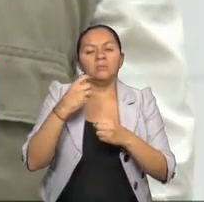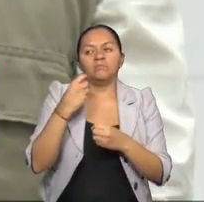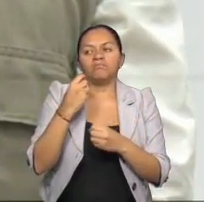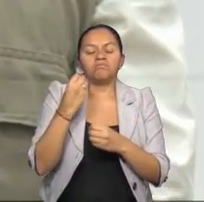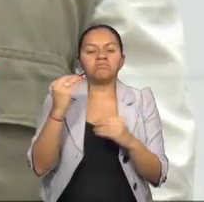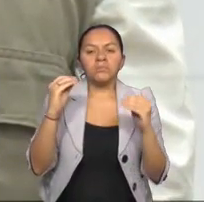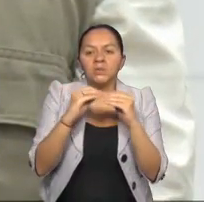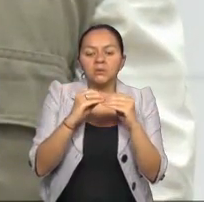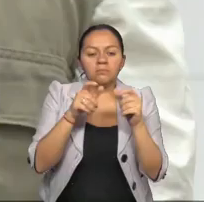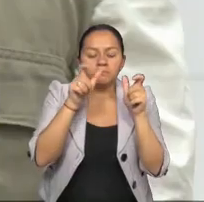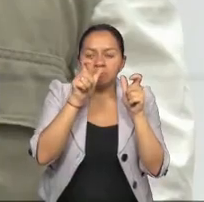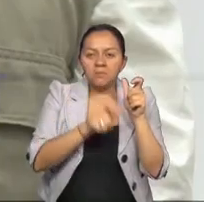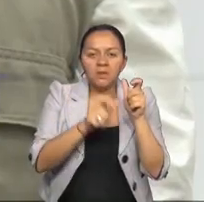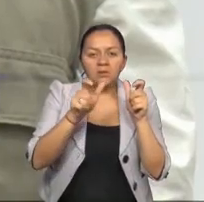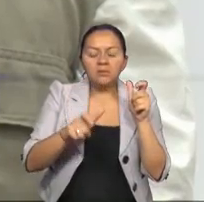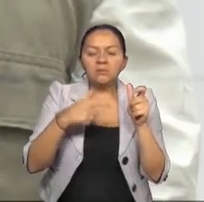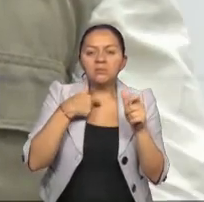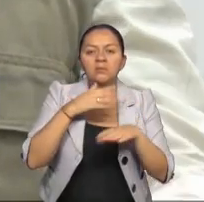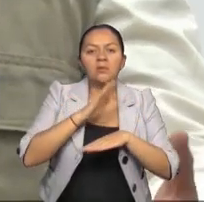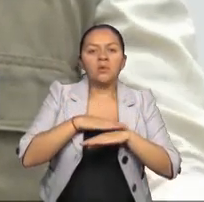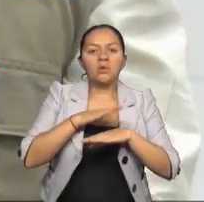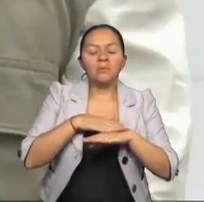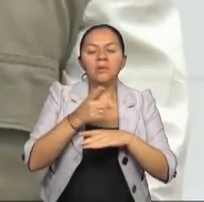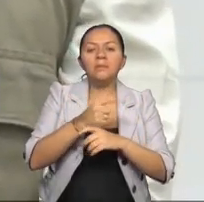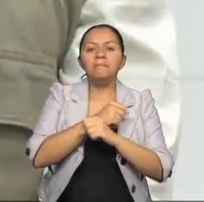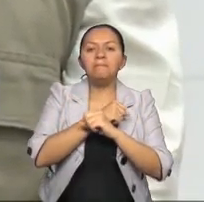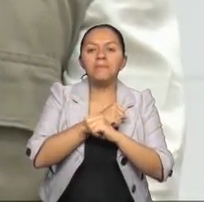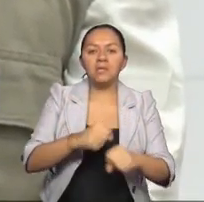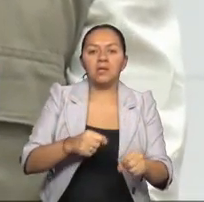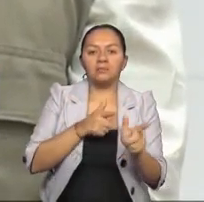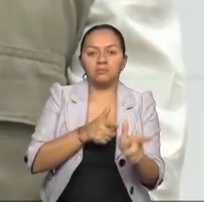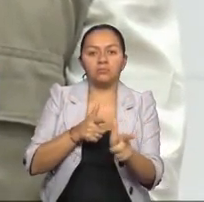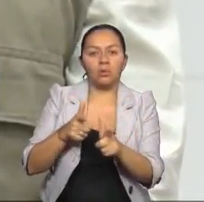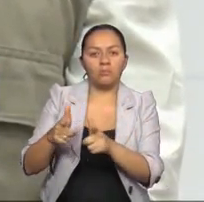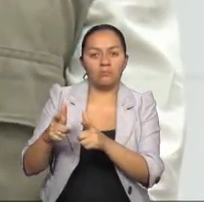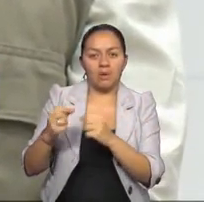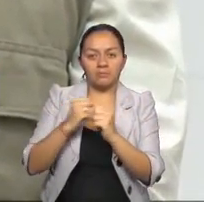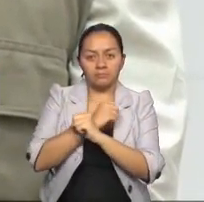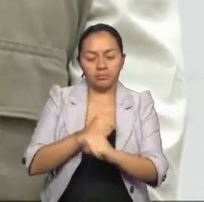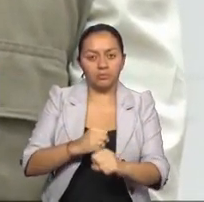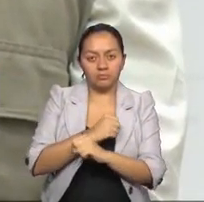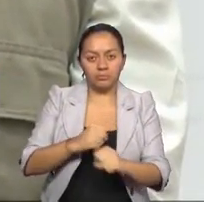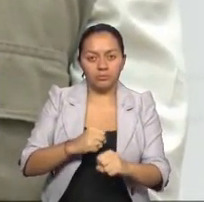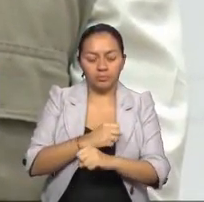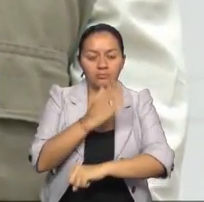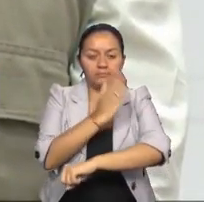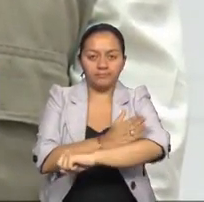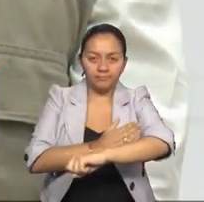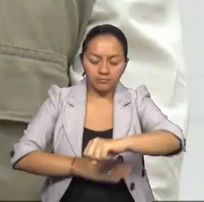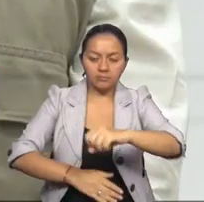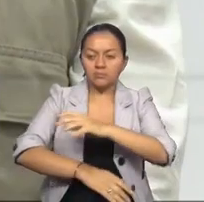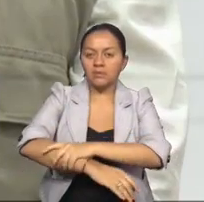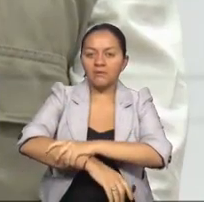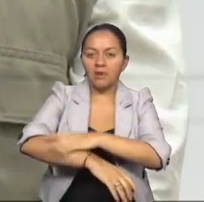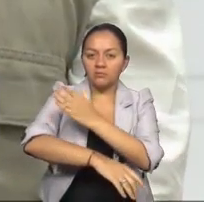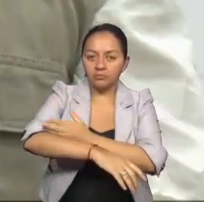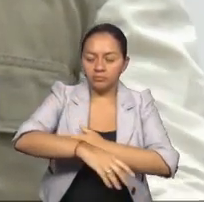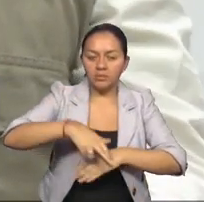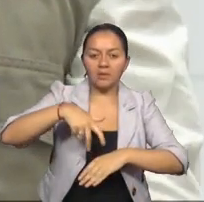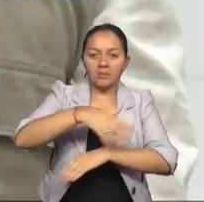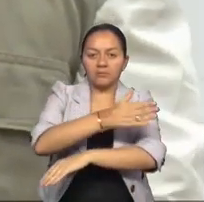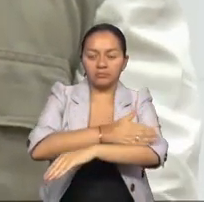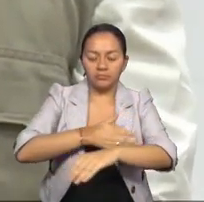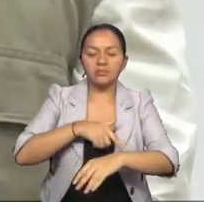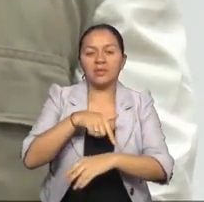personas sobrevivientes de minas antipersonal por todo el conflicto armado que que conocemos y lo que lo primero que decimos es que